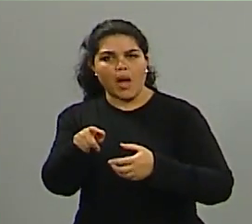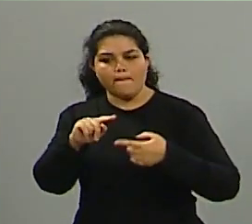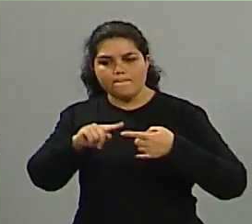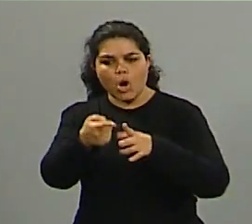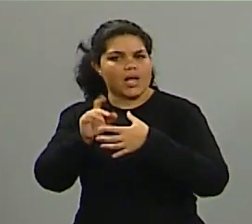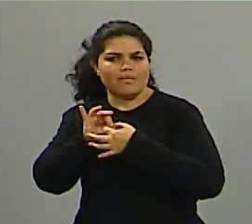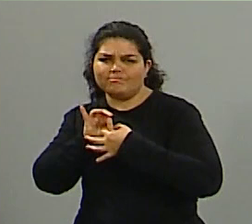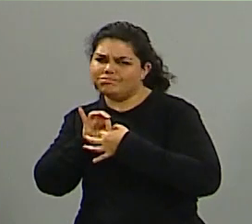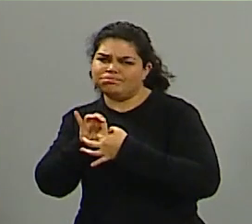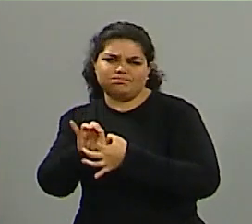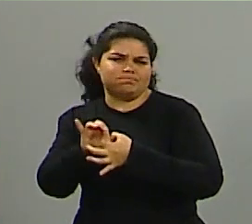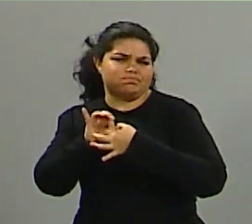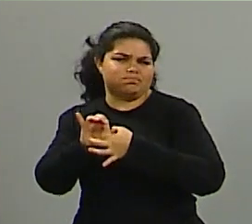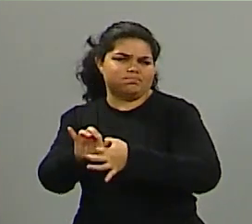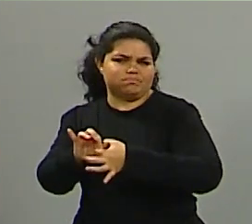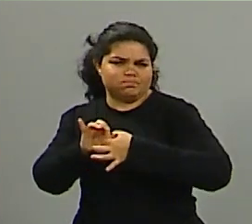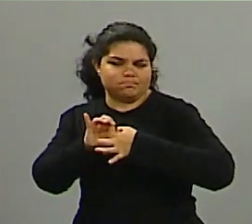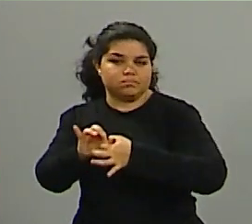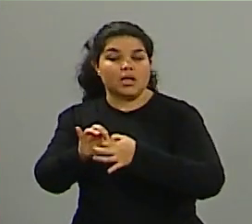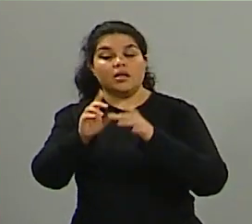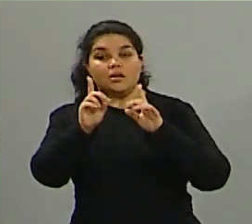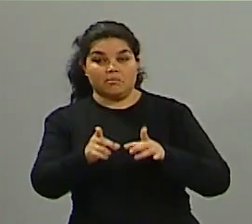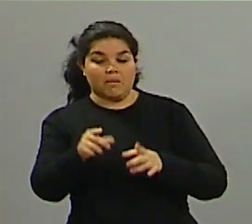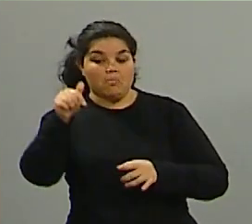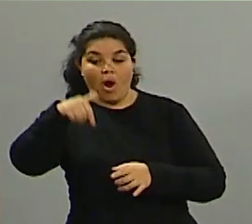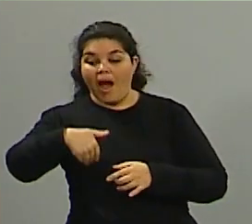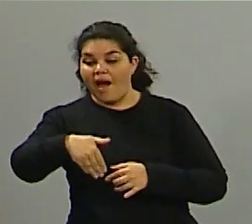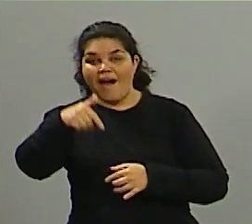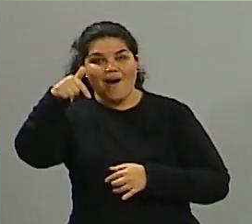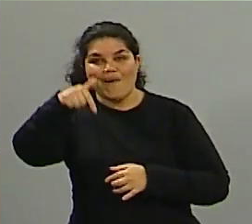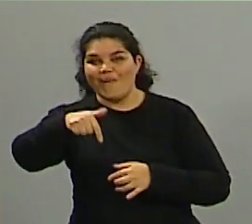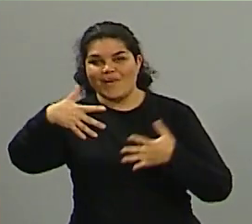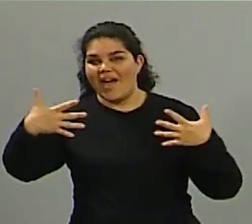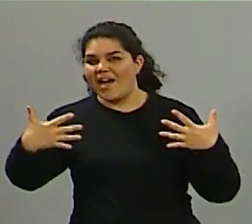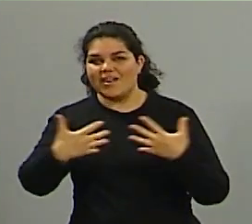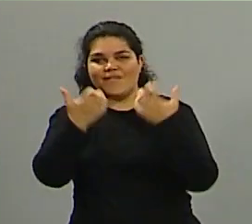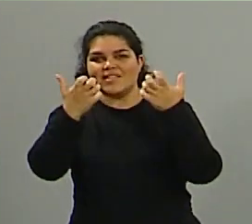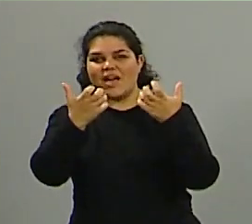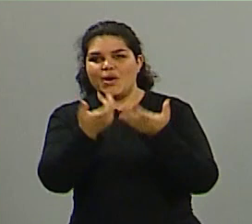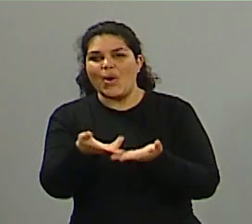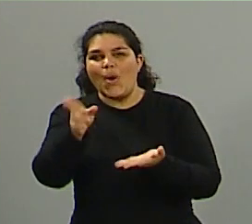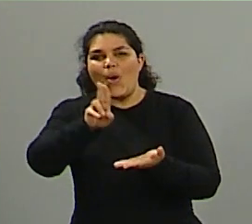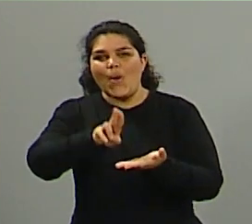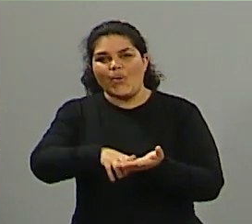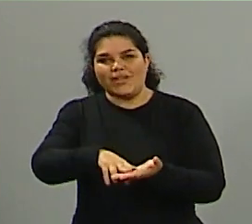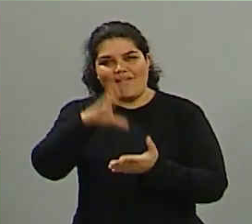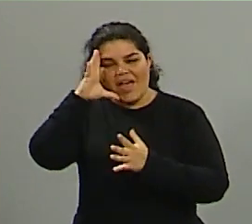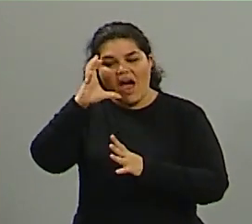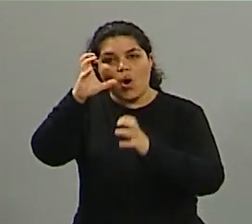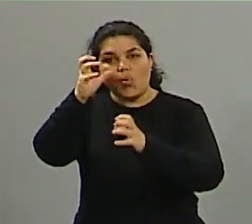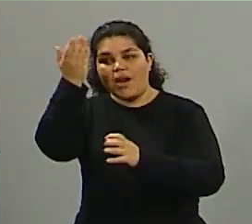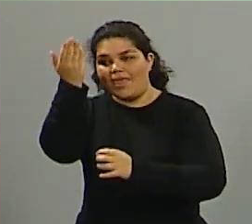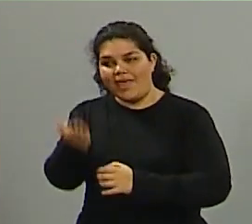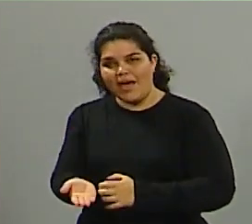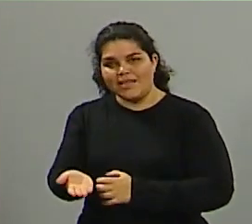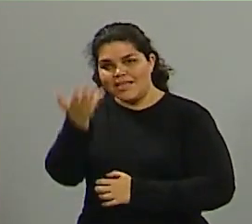Martín, sobre todo teniendo en cuenta que se celebra un nuevo aniversario de su muerte, del paso a la inmortalidad,